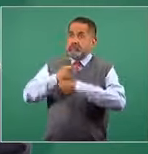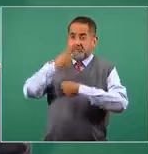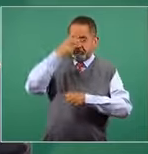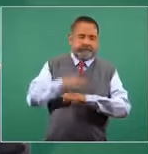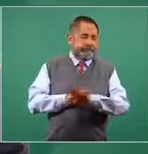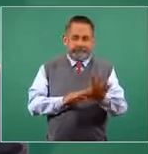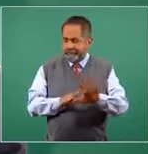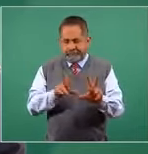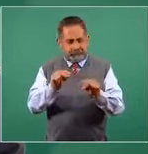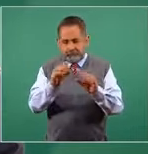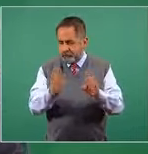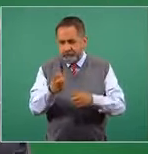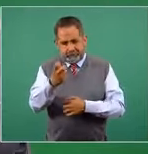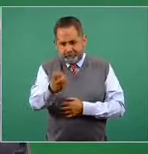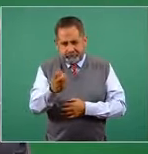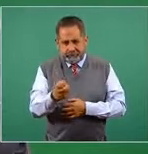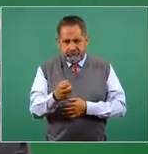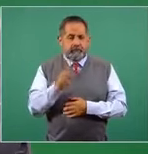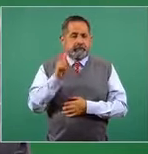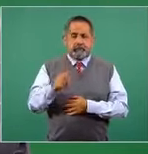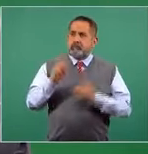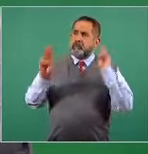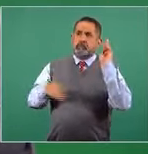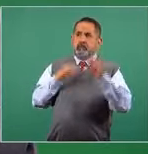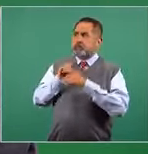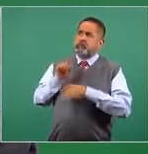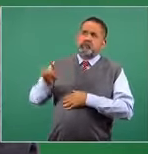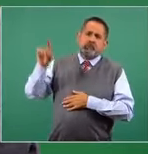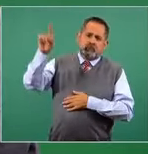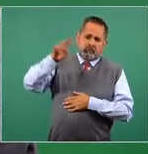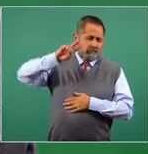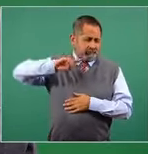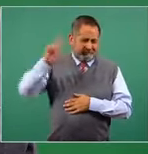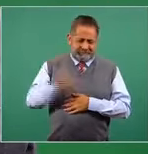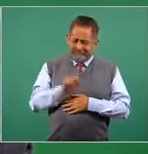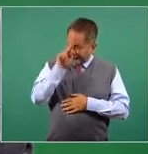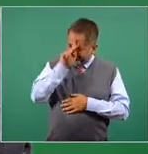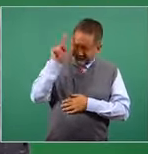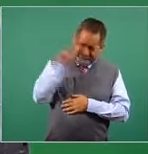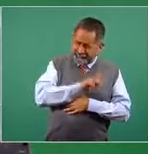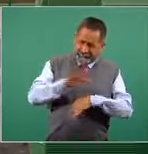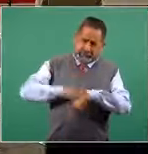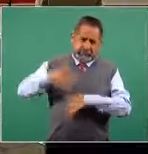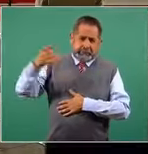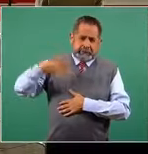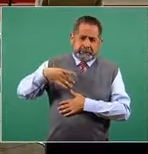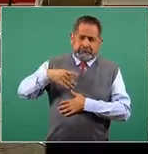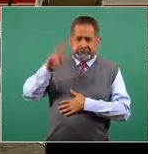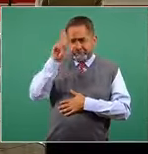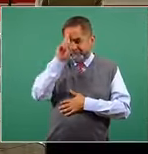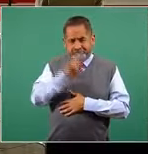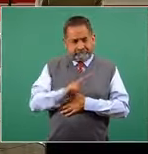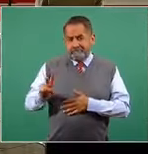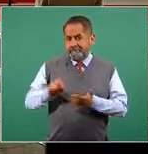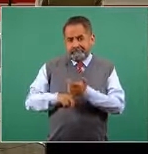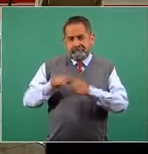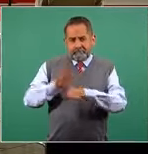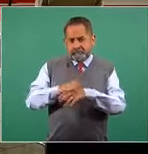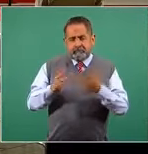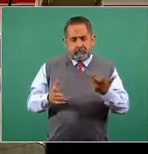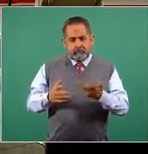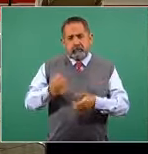Muy tristemente existen zonas del mundo donde la desnutrición es mucho mayor que en México, por la misma razón,